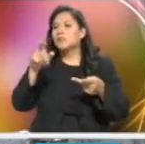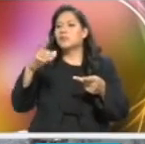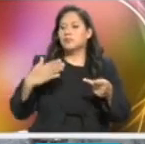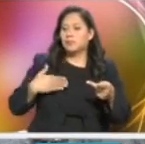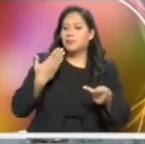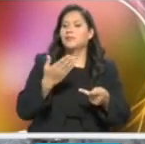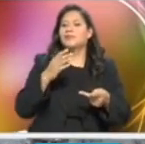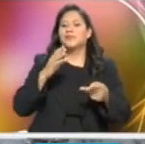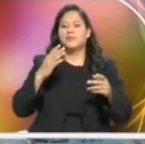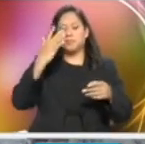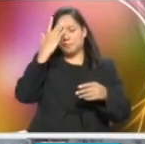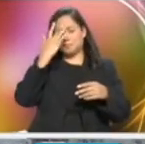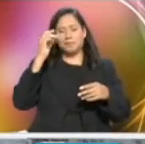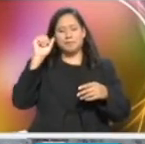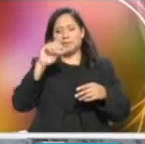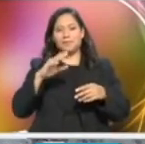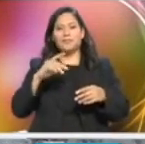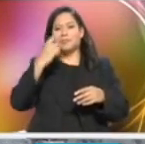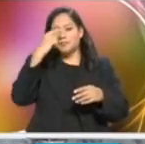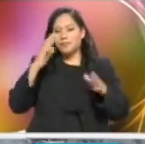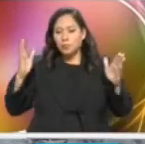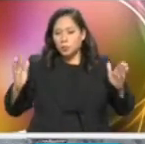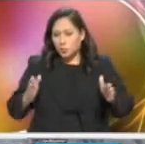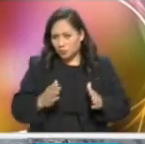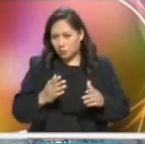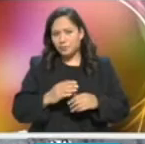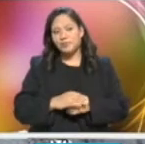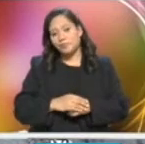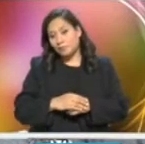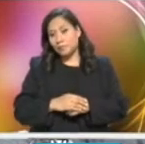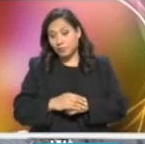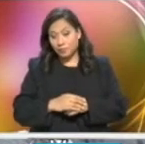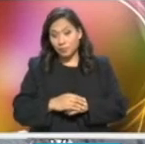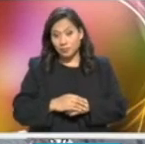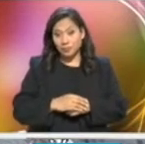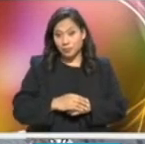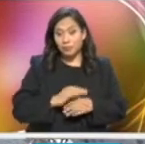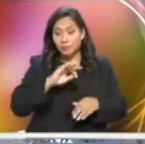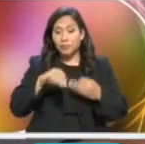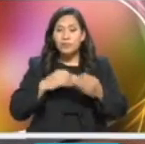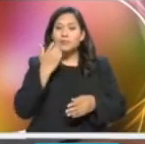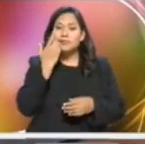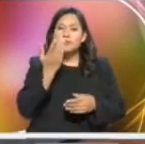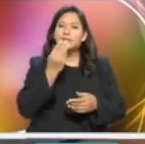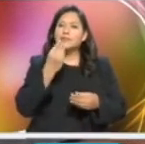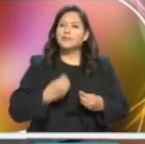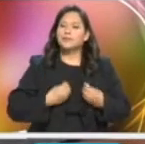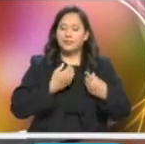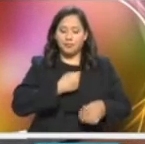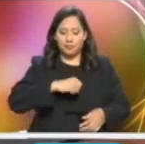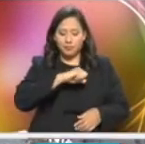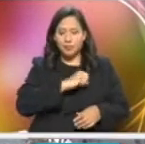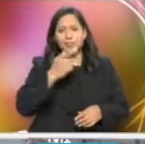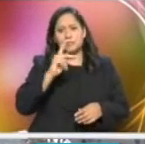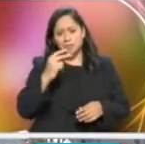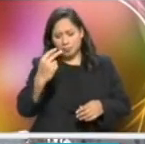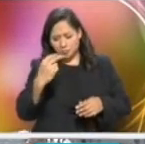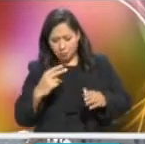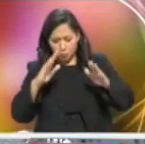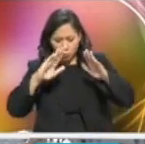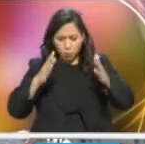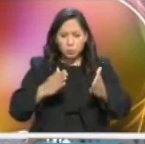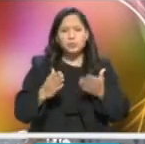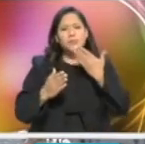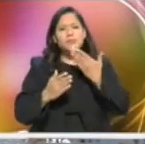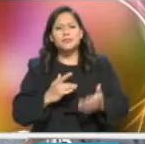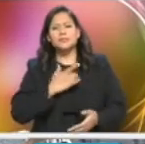milagro mágico sí, queremos. Exacto. Y más que nada, porque pues bueno, todos buscamos tener una vida saludable, pero también lo hacemos un poco por estética, ¿no? Vernos bien,